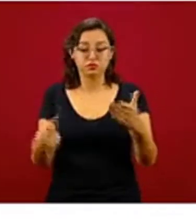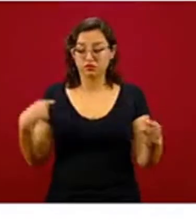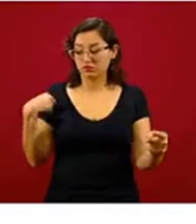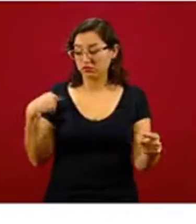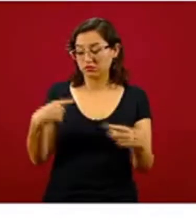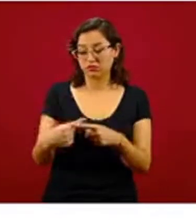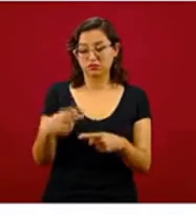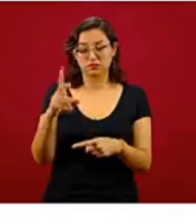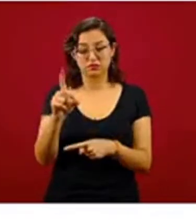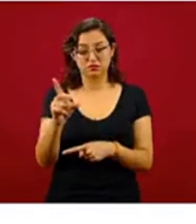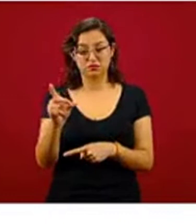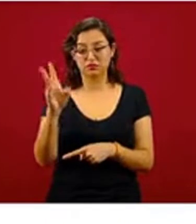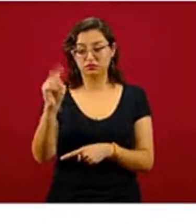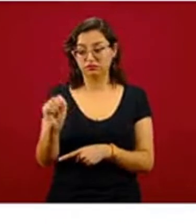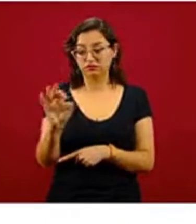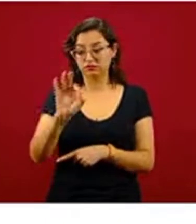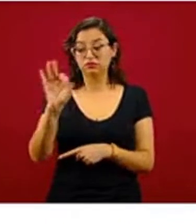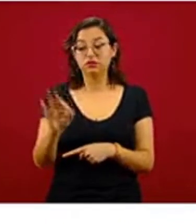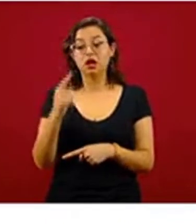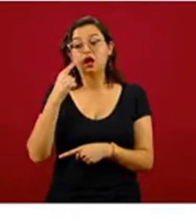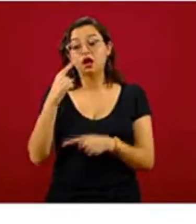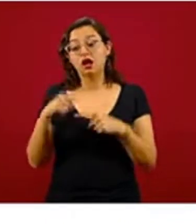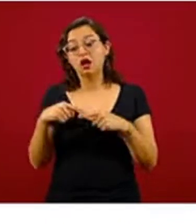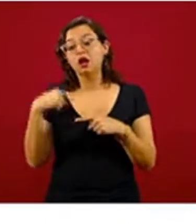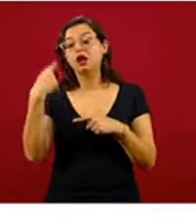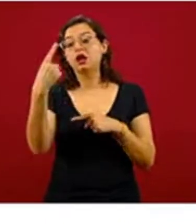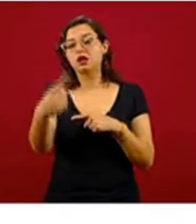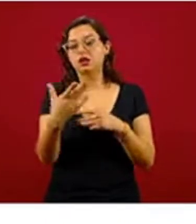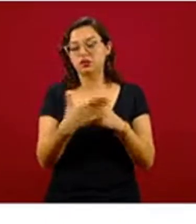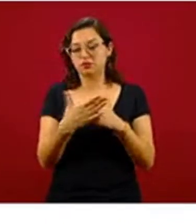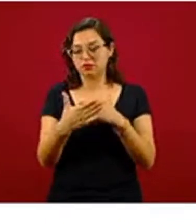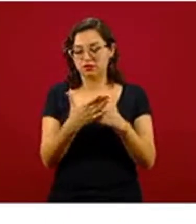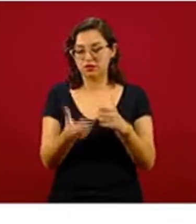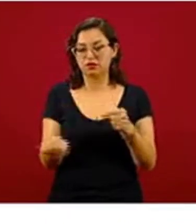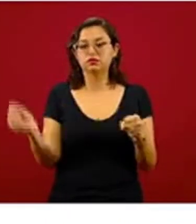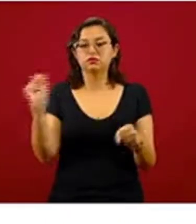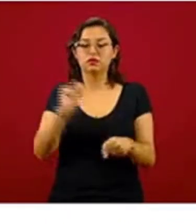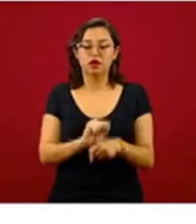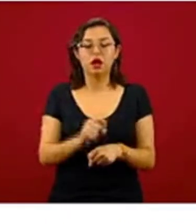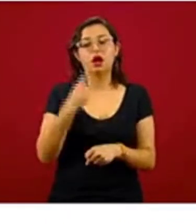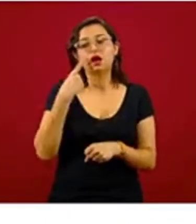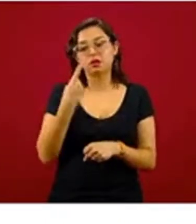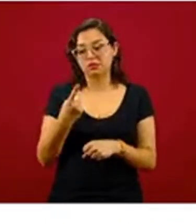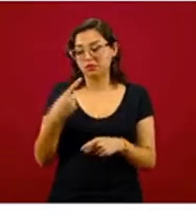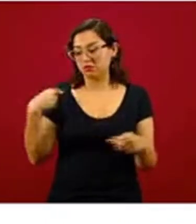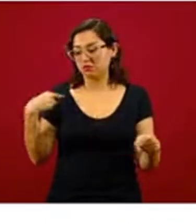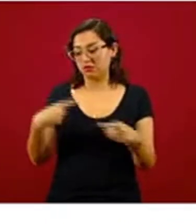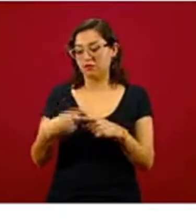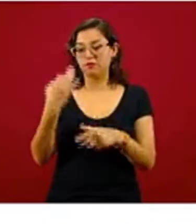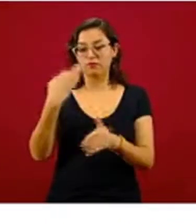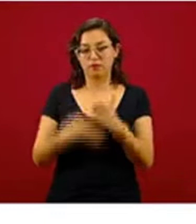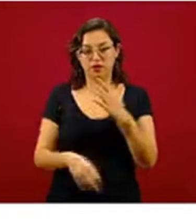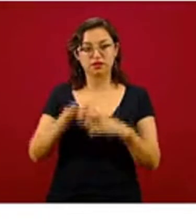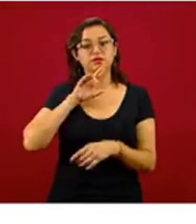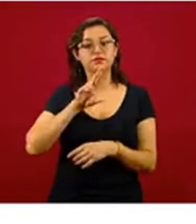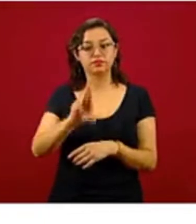Vamos a ver cómo cierra esta semana, ese 39 todavía se puede mover en función de todas esas pruebas que están pendientes de un resultado y que entonces